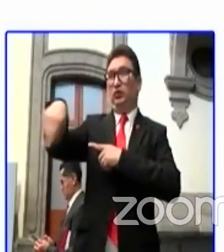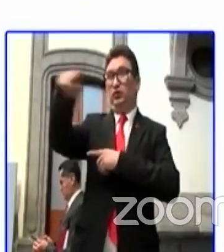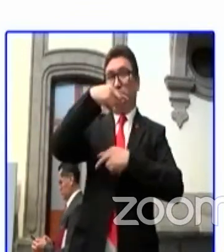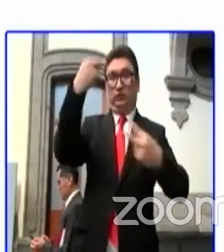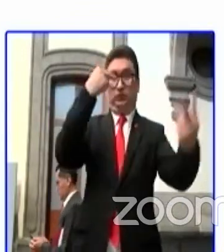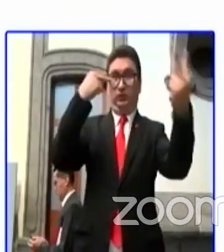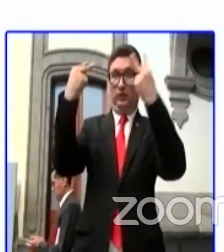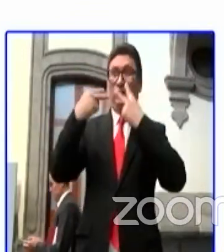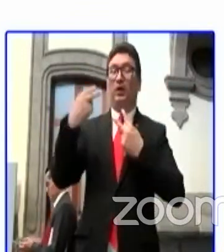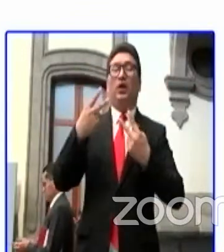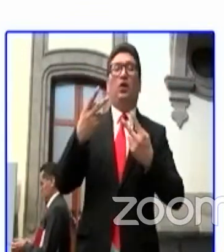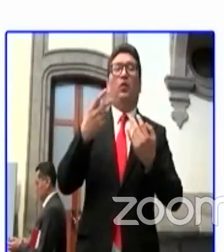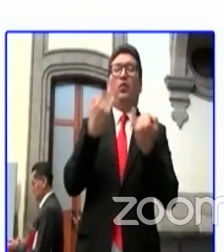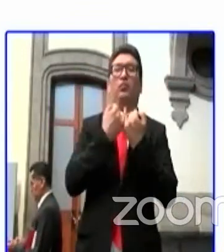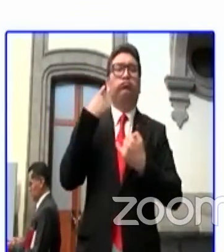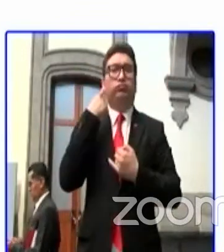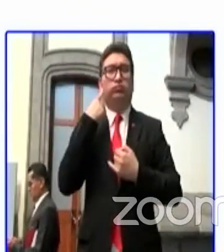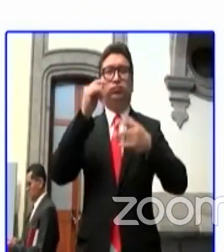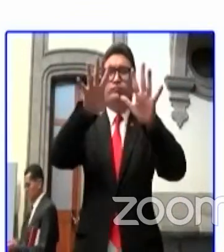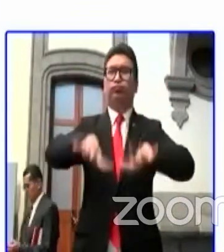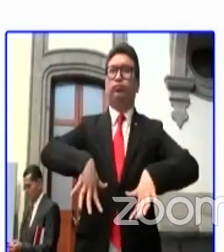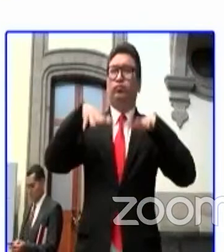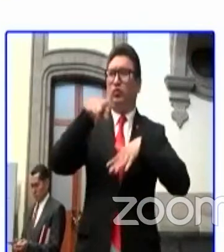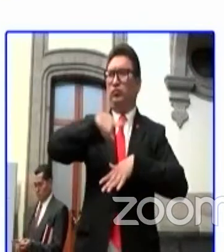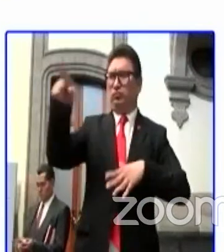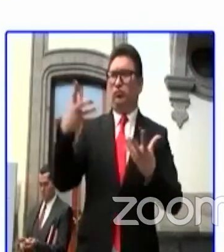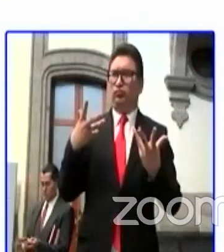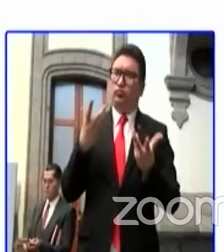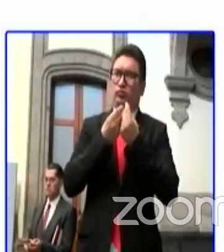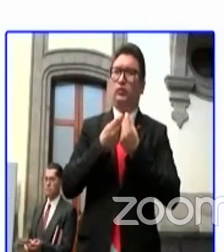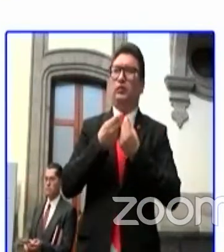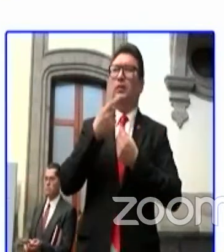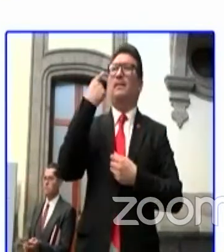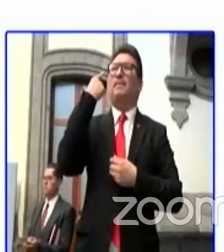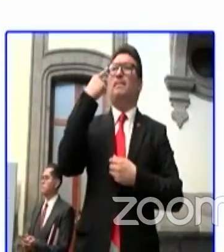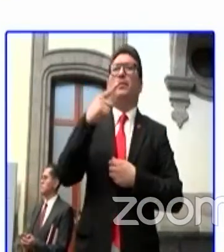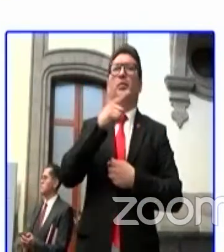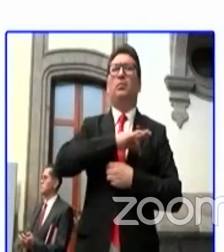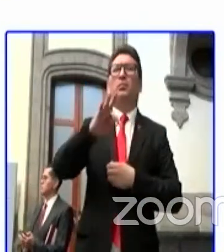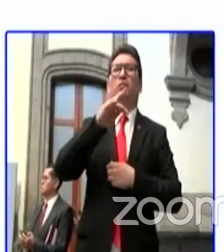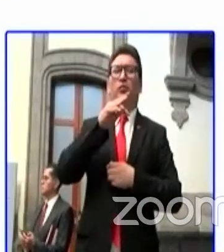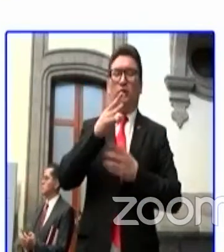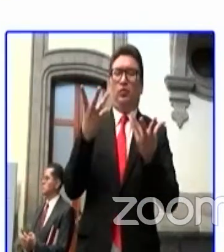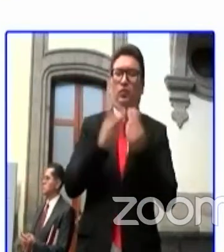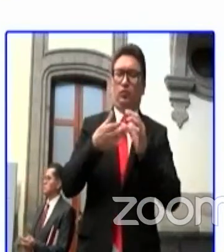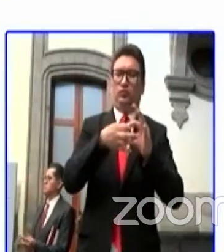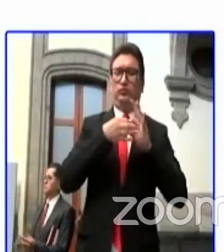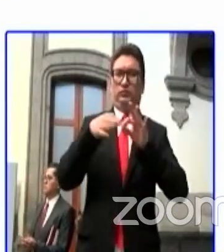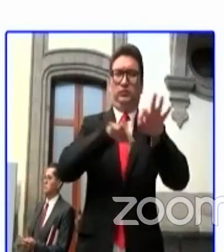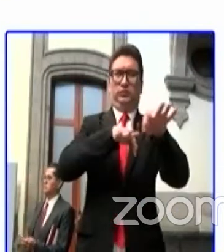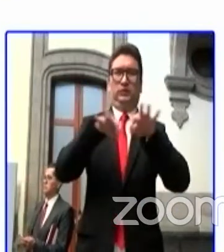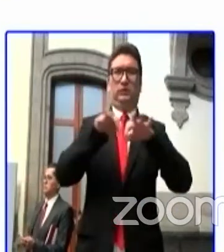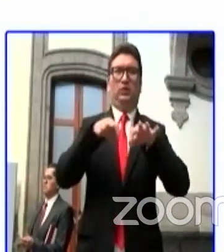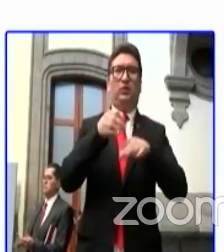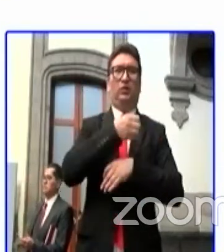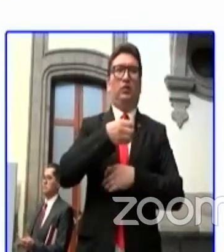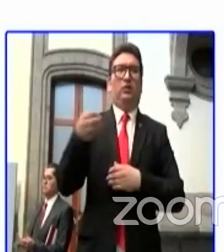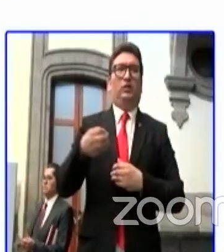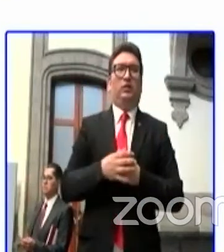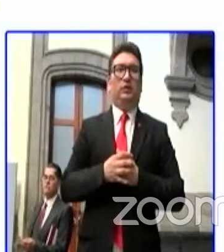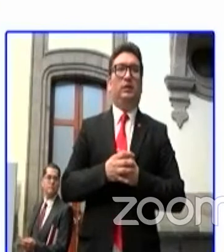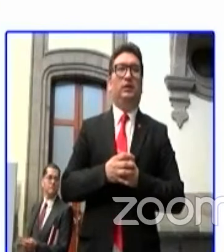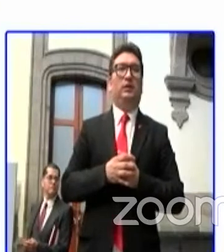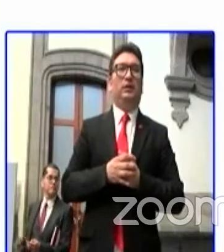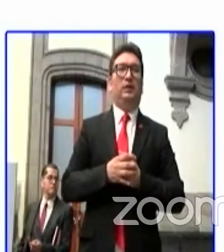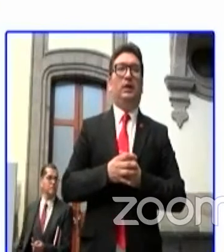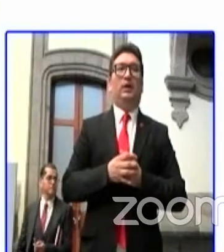escuchando en este foro para poder tener un trabajo coordinado, generar sinergias para avanzar